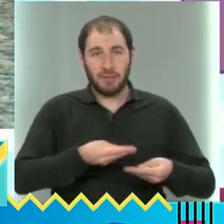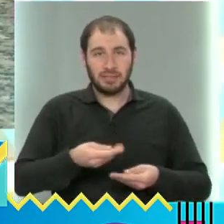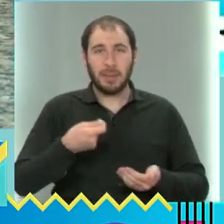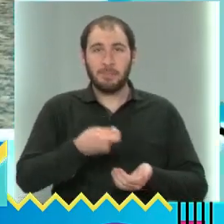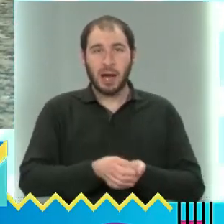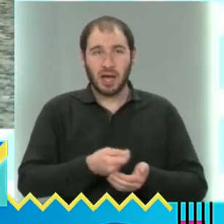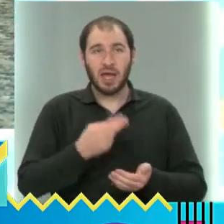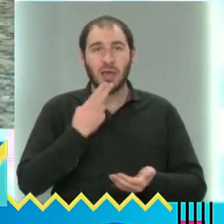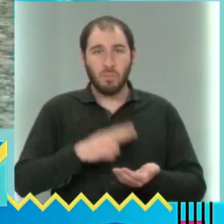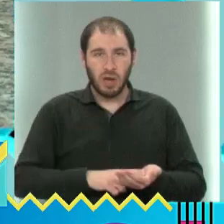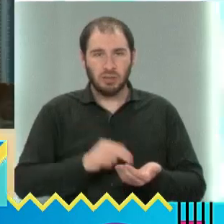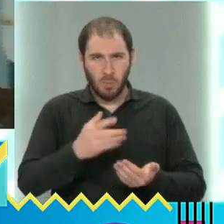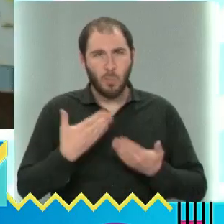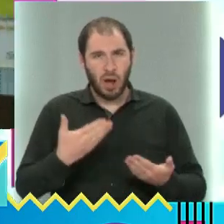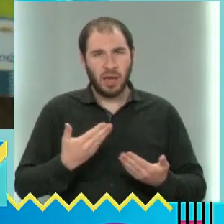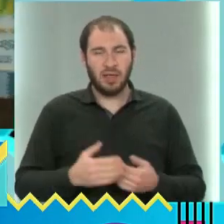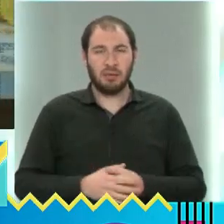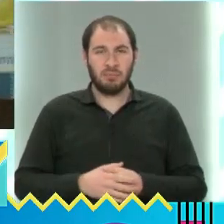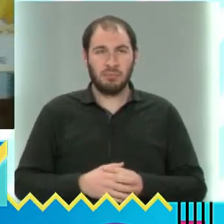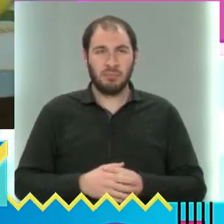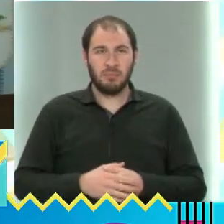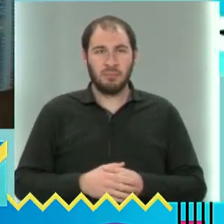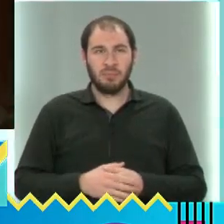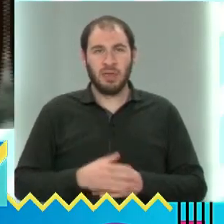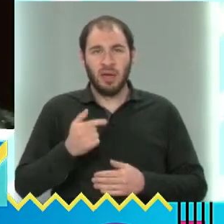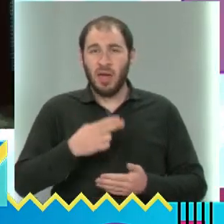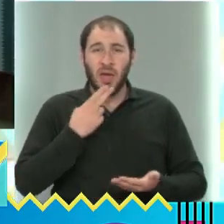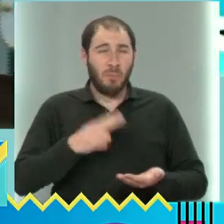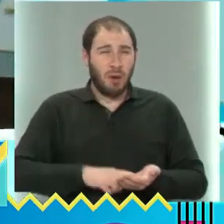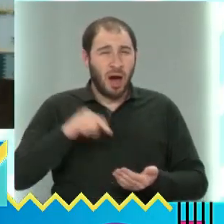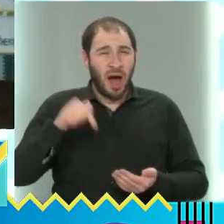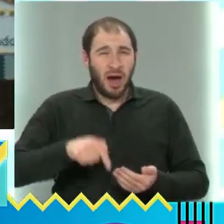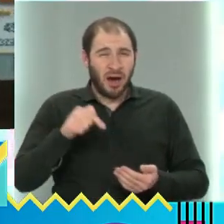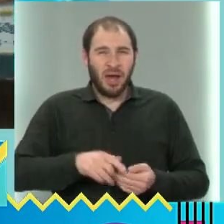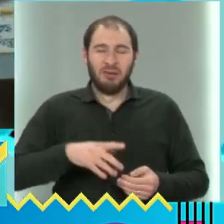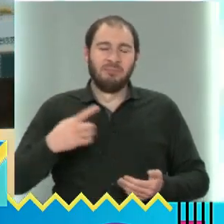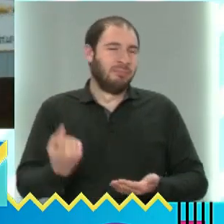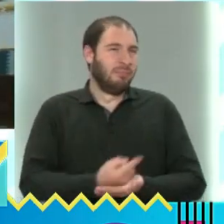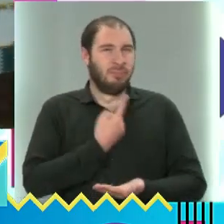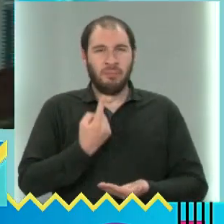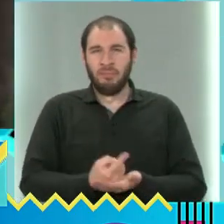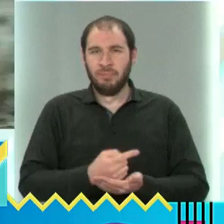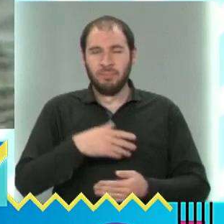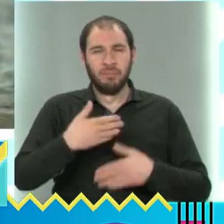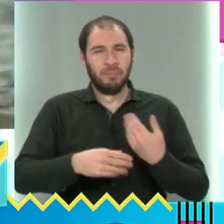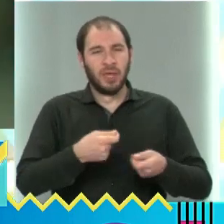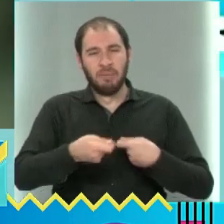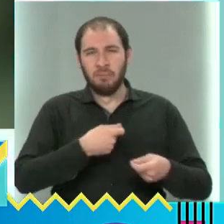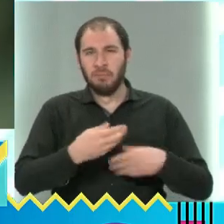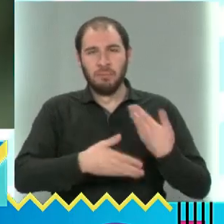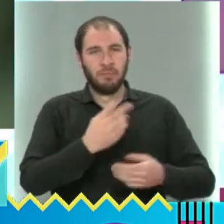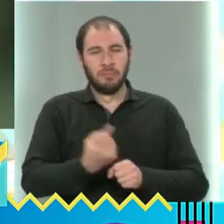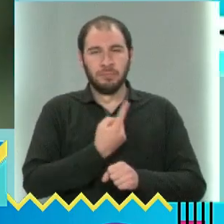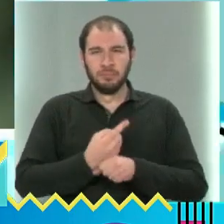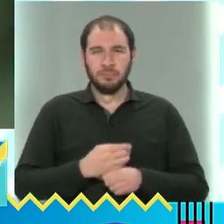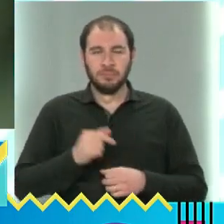pagar un nivel de impuestos que sea posible. Con esta presión impositiva es imposible el funcionamiento de una pyme. Bien,